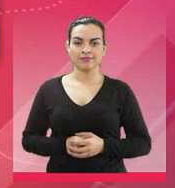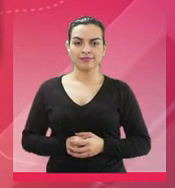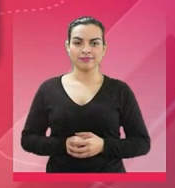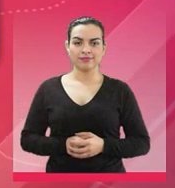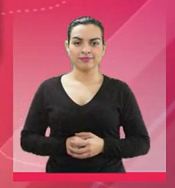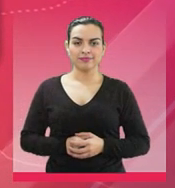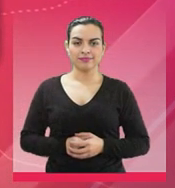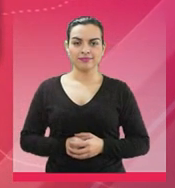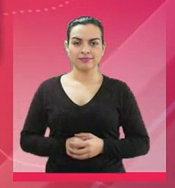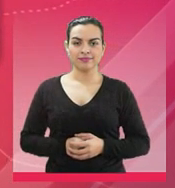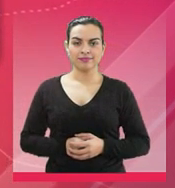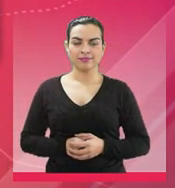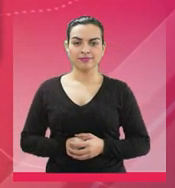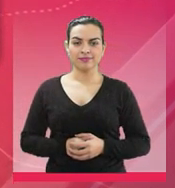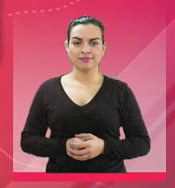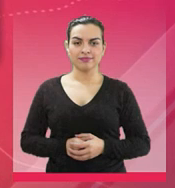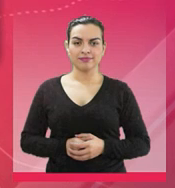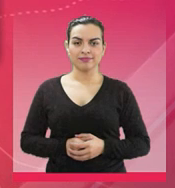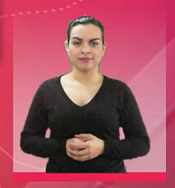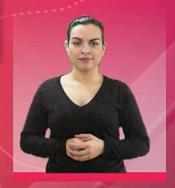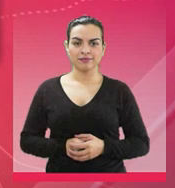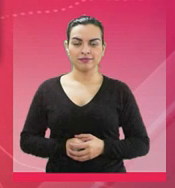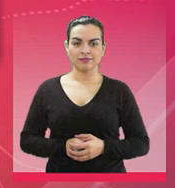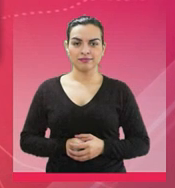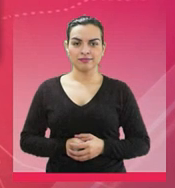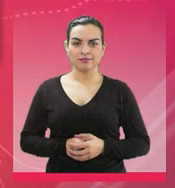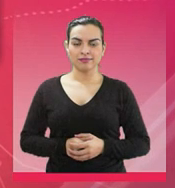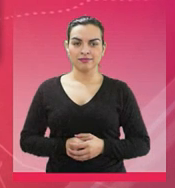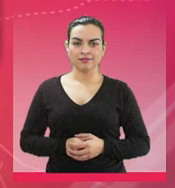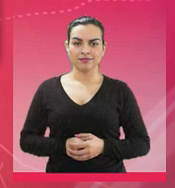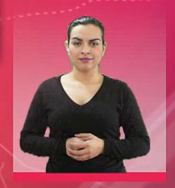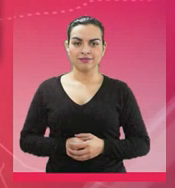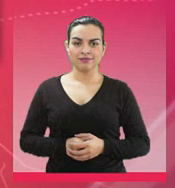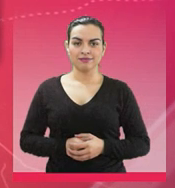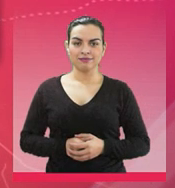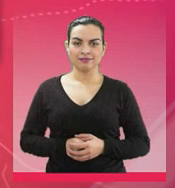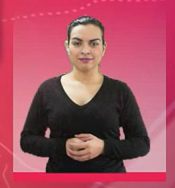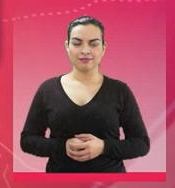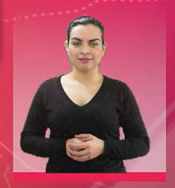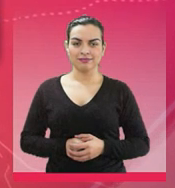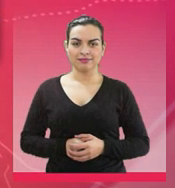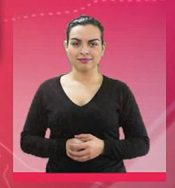desde la carrera 29 Este hasta la carrera 35 Este.